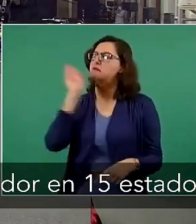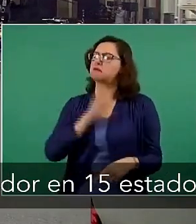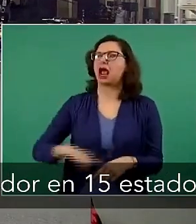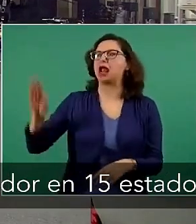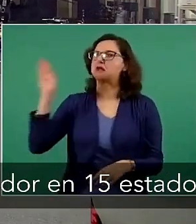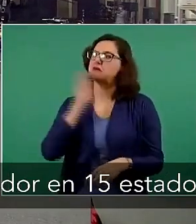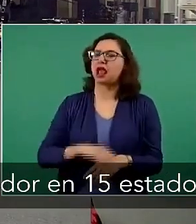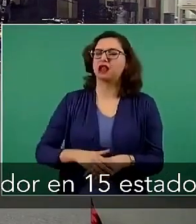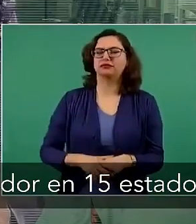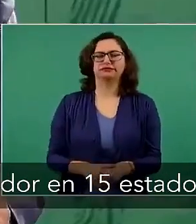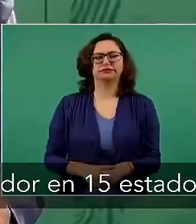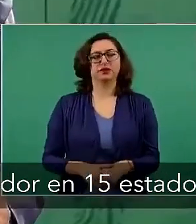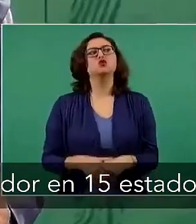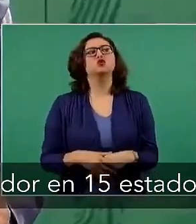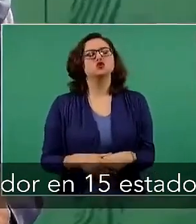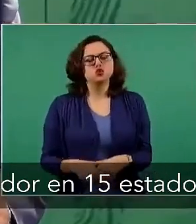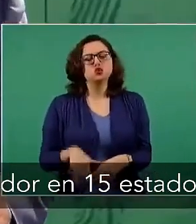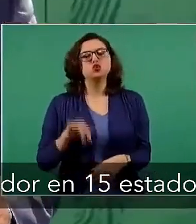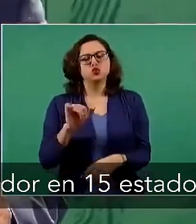de gobernador